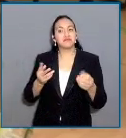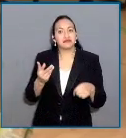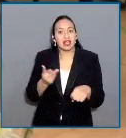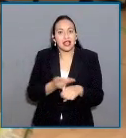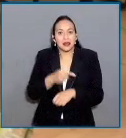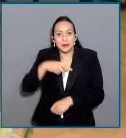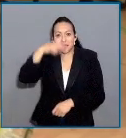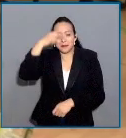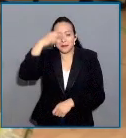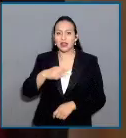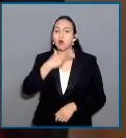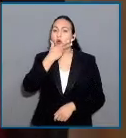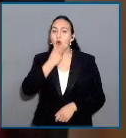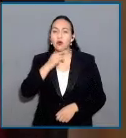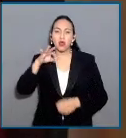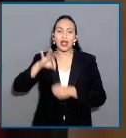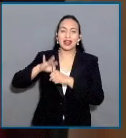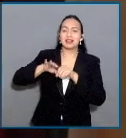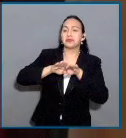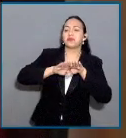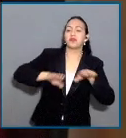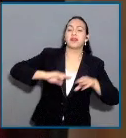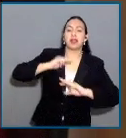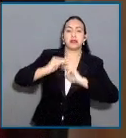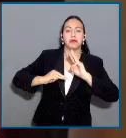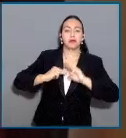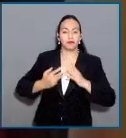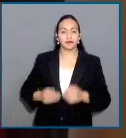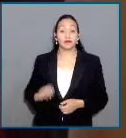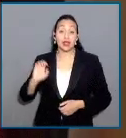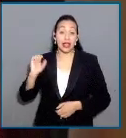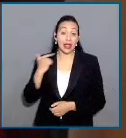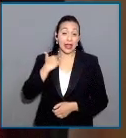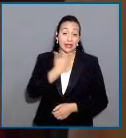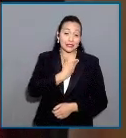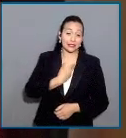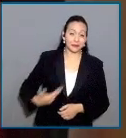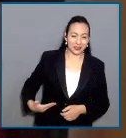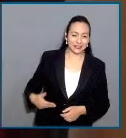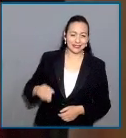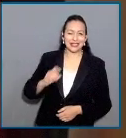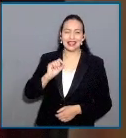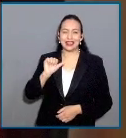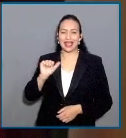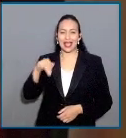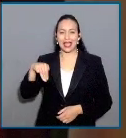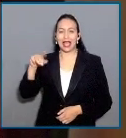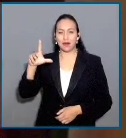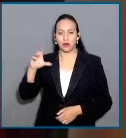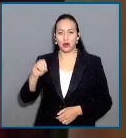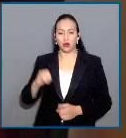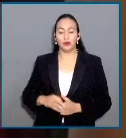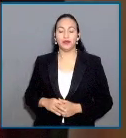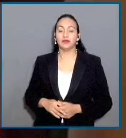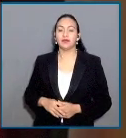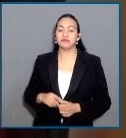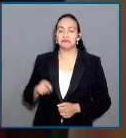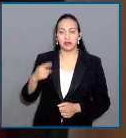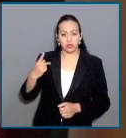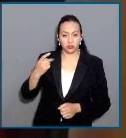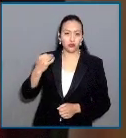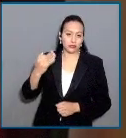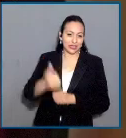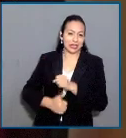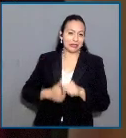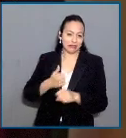que organizó el Colmex. El expresidente López Obrador, pues básicamente durante su sexenio, y